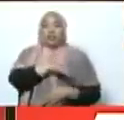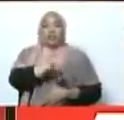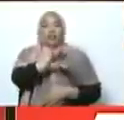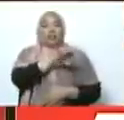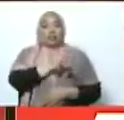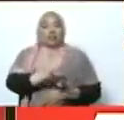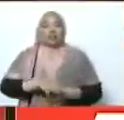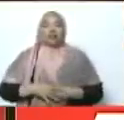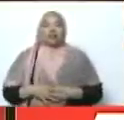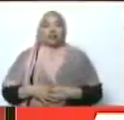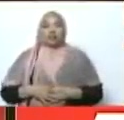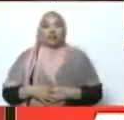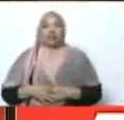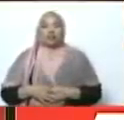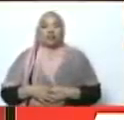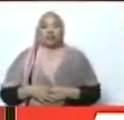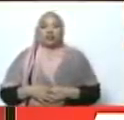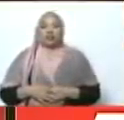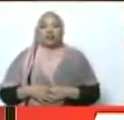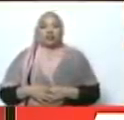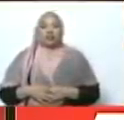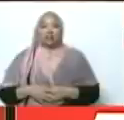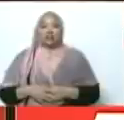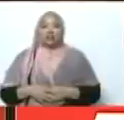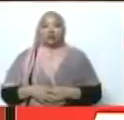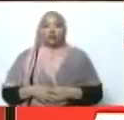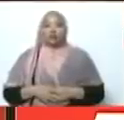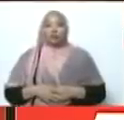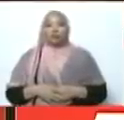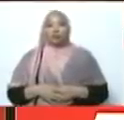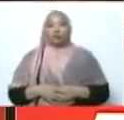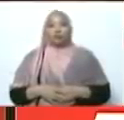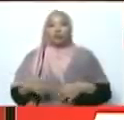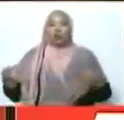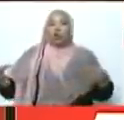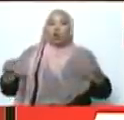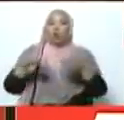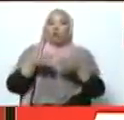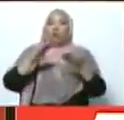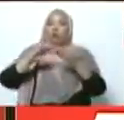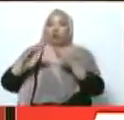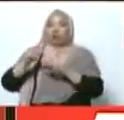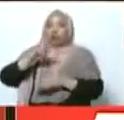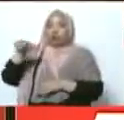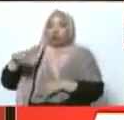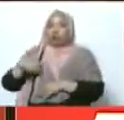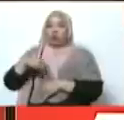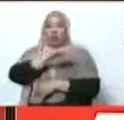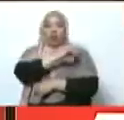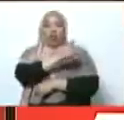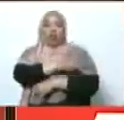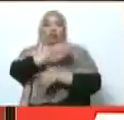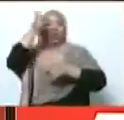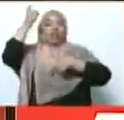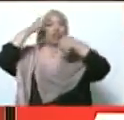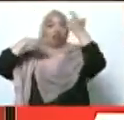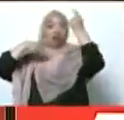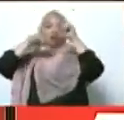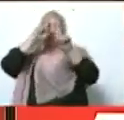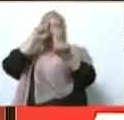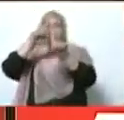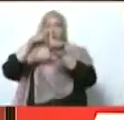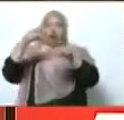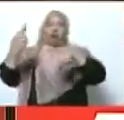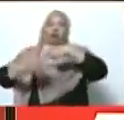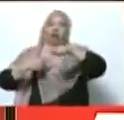estoy seguro que es lo que siente este colectivo que está aquí. Somos un colectivo de fuerzas chavistas, de fuerzas